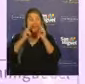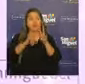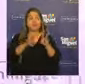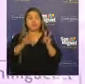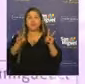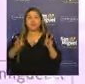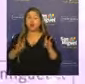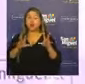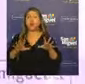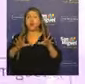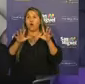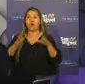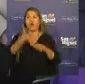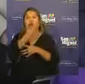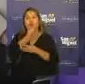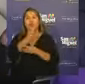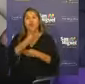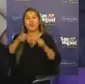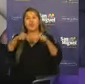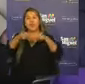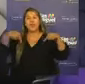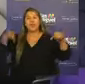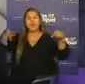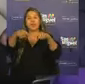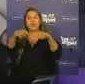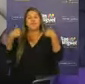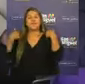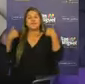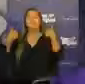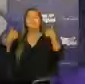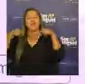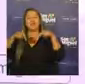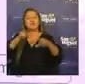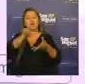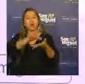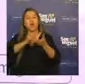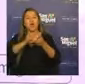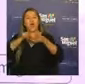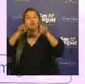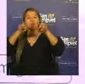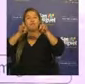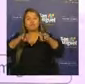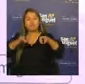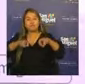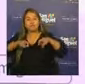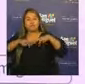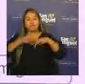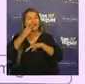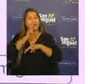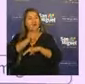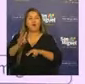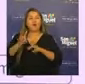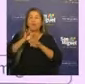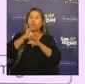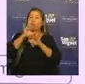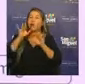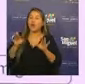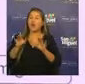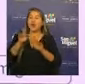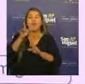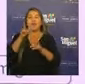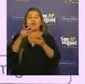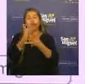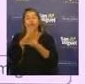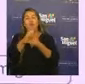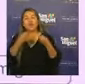aquí este gimnasio, este espacio lleno de alegría, de colores, de vecinas